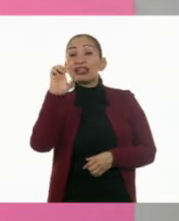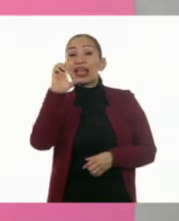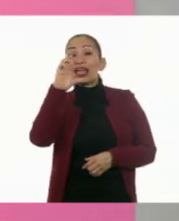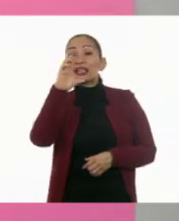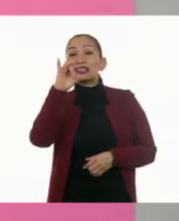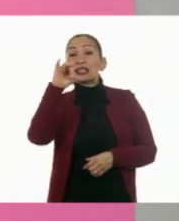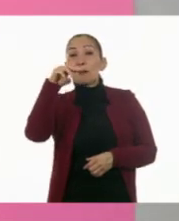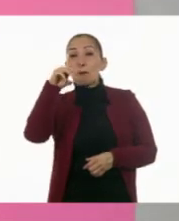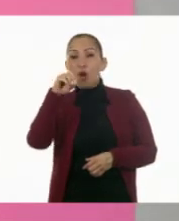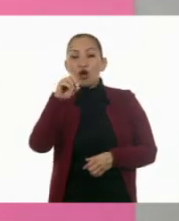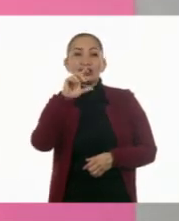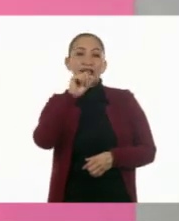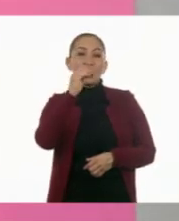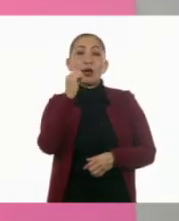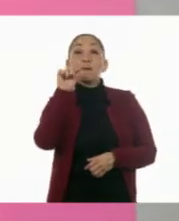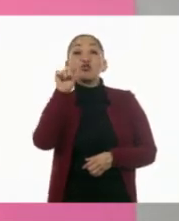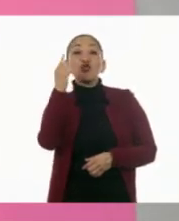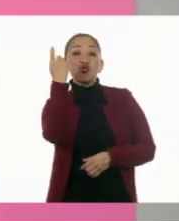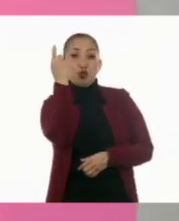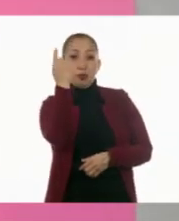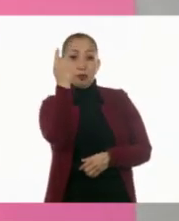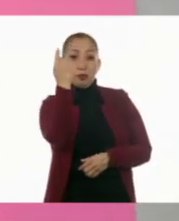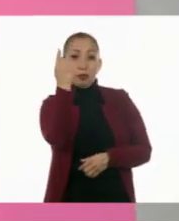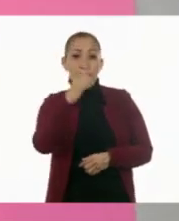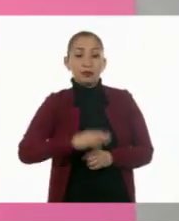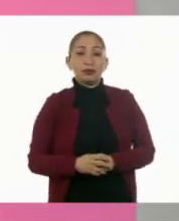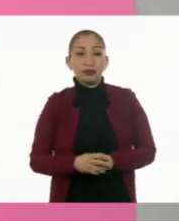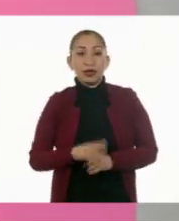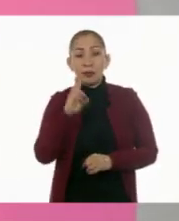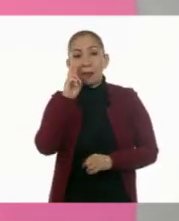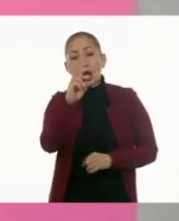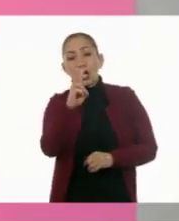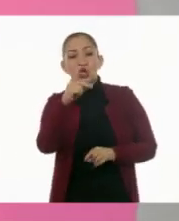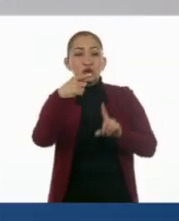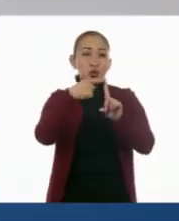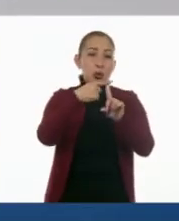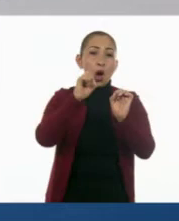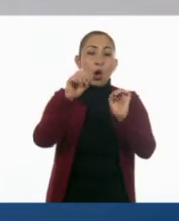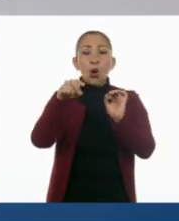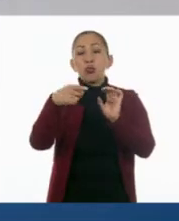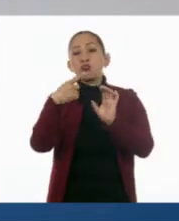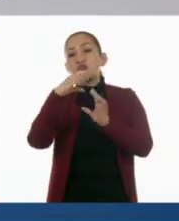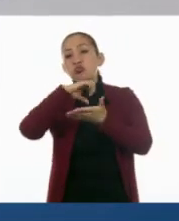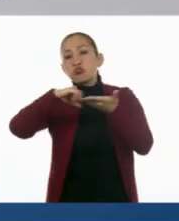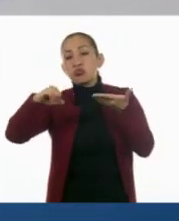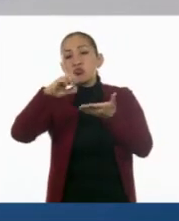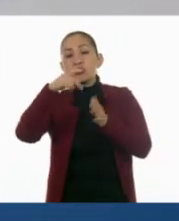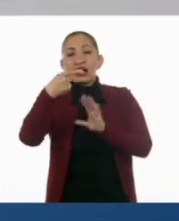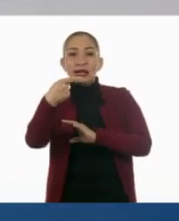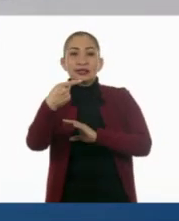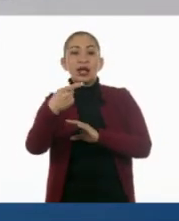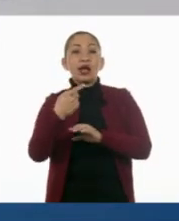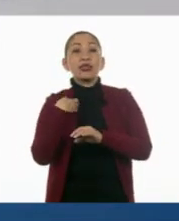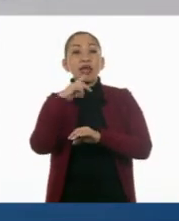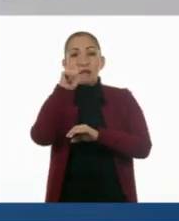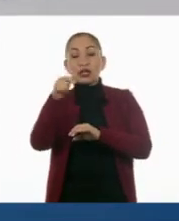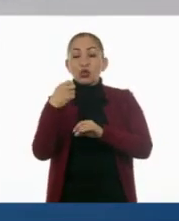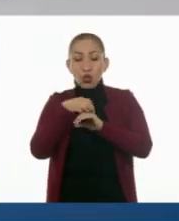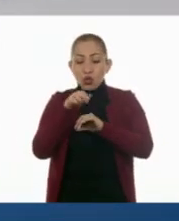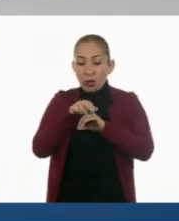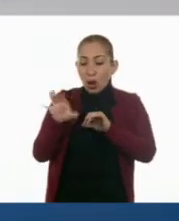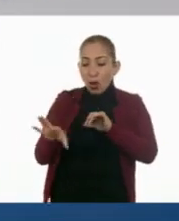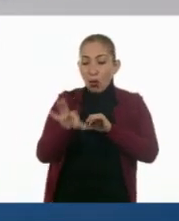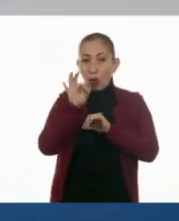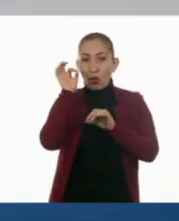Uh-huh. Tenemos dos trabajos. Primero saber si va a ser suma, si va a ser resta. Ajá. Y después, pues ya tener las cantidades